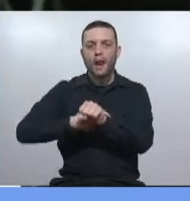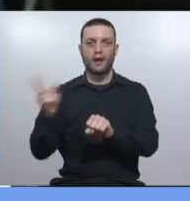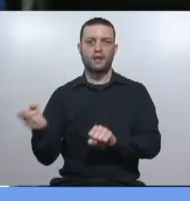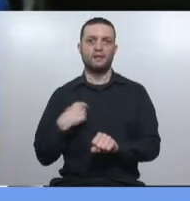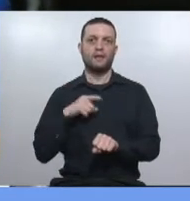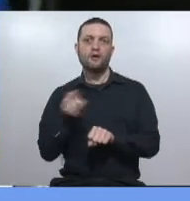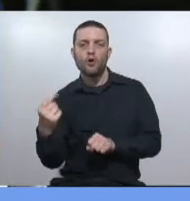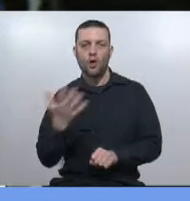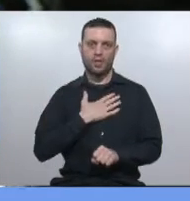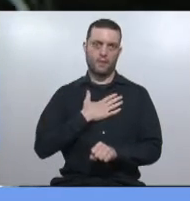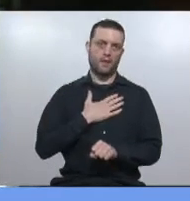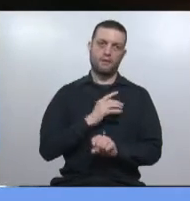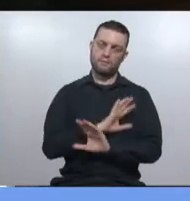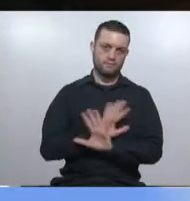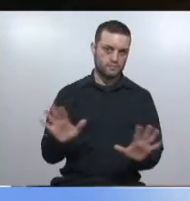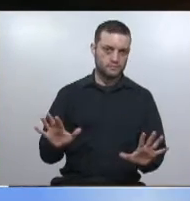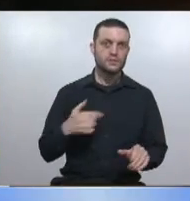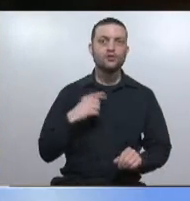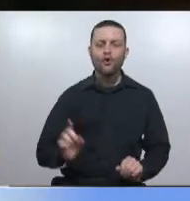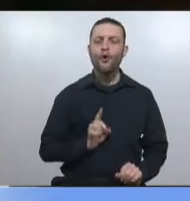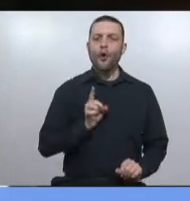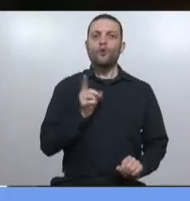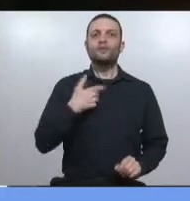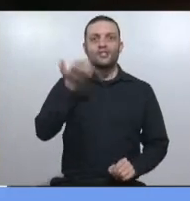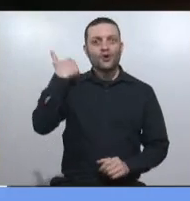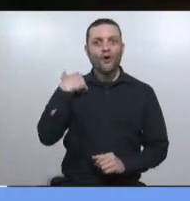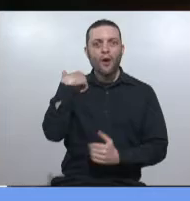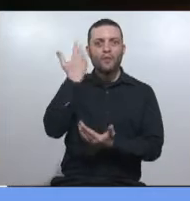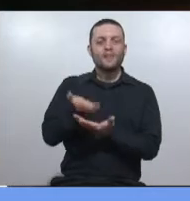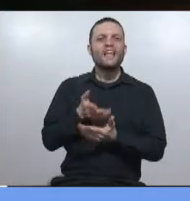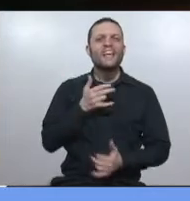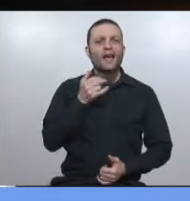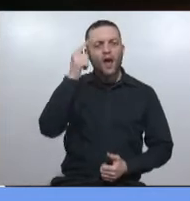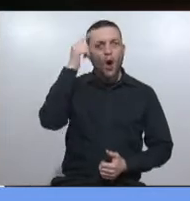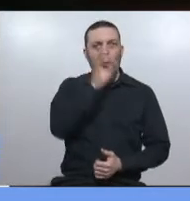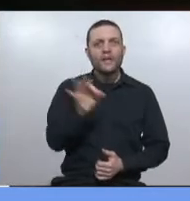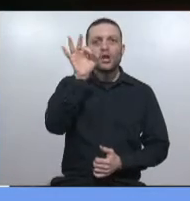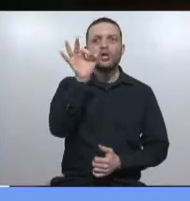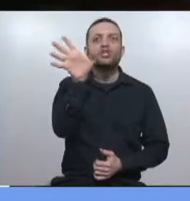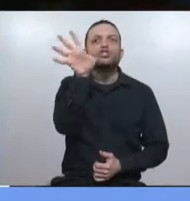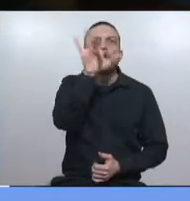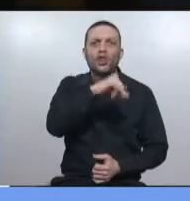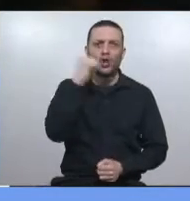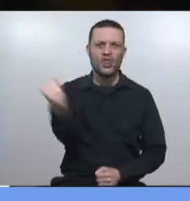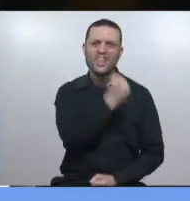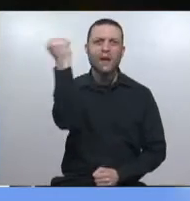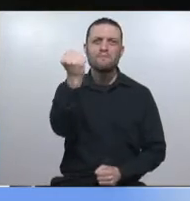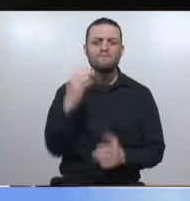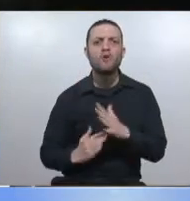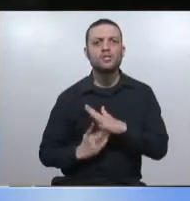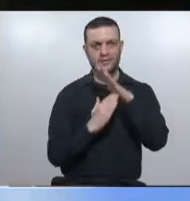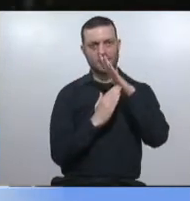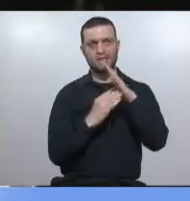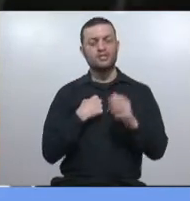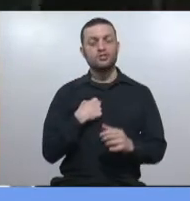decir en este resiste y seguir sosteniendo que para nosotros la educación cada día cuenta lamento mucho que para todos los senadores